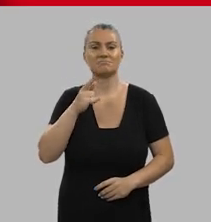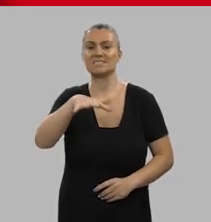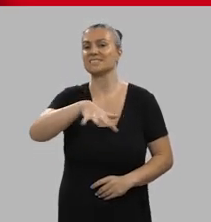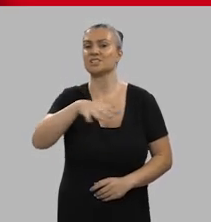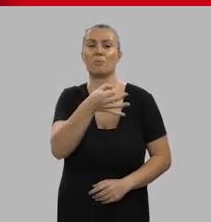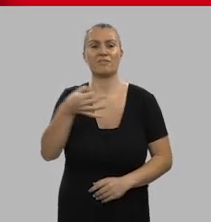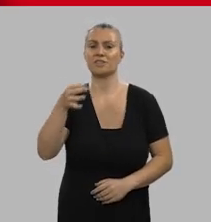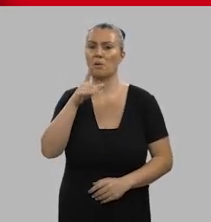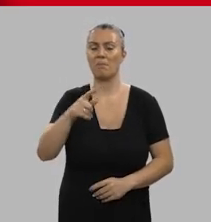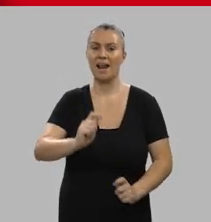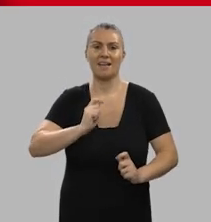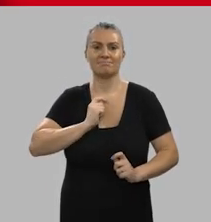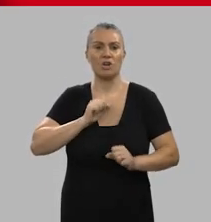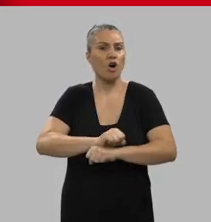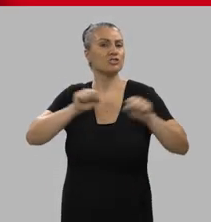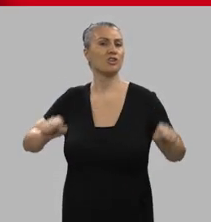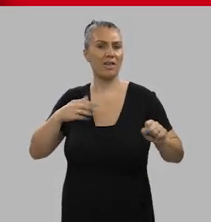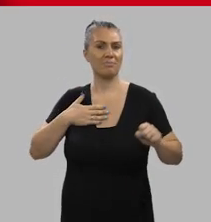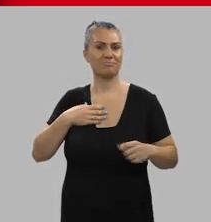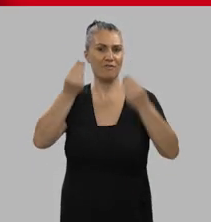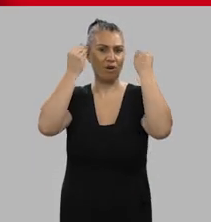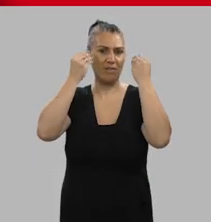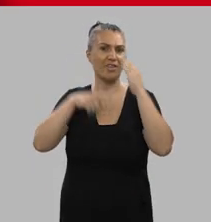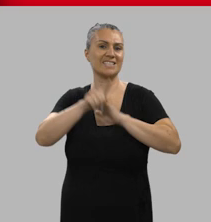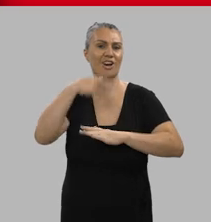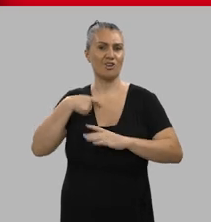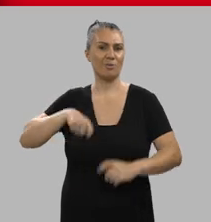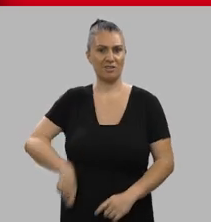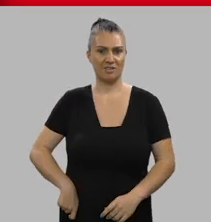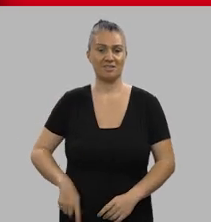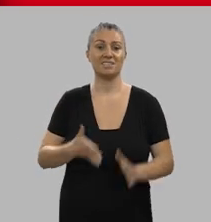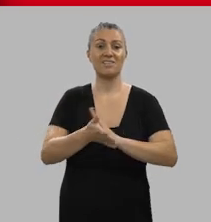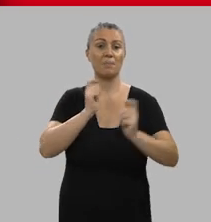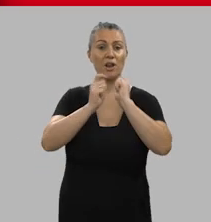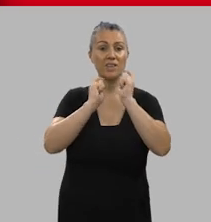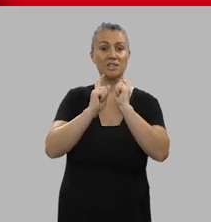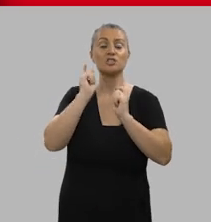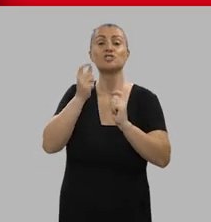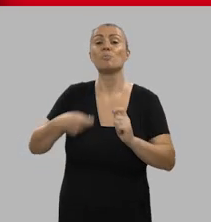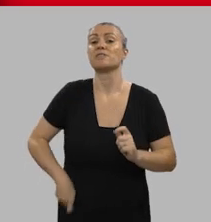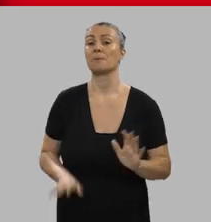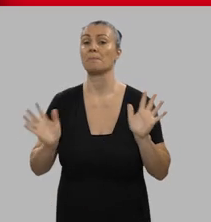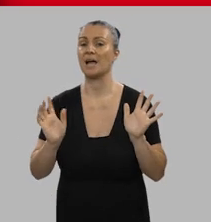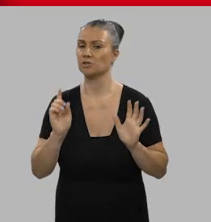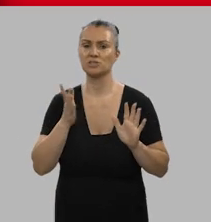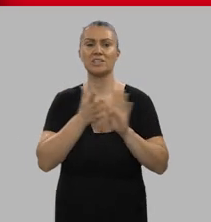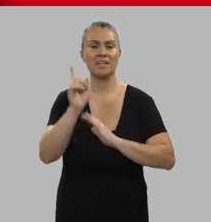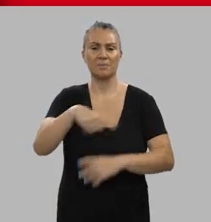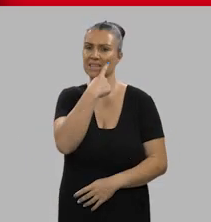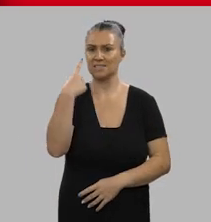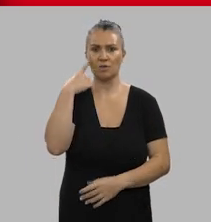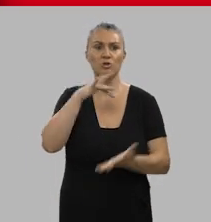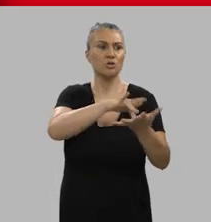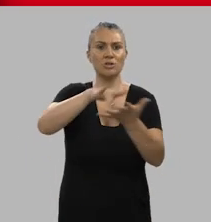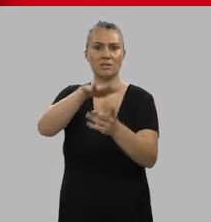lugar perfecto para consolidar mi formación y mi desarrollo profesional. Ser periodista es mucho más que ejercer una profesión, es ser testigo de lo que